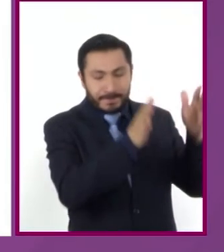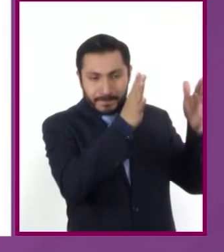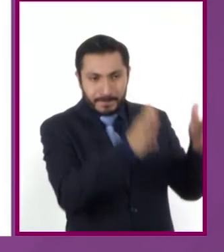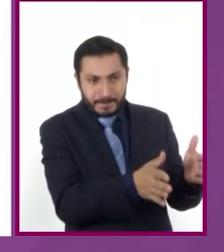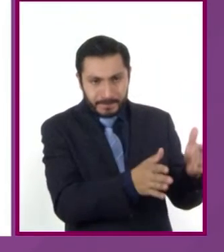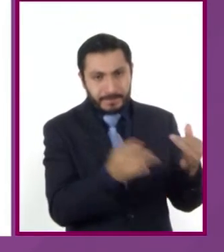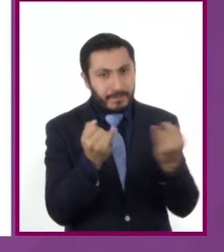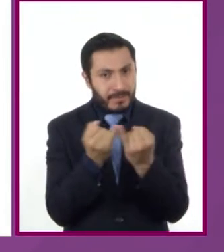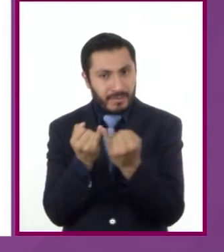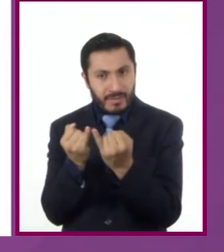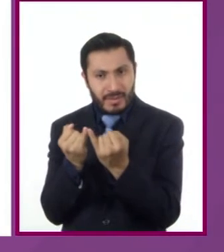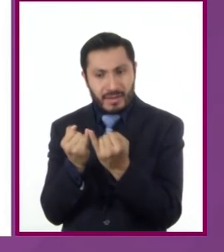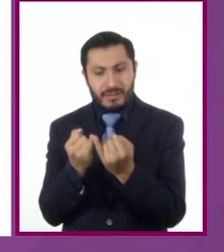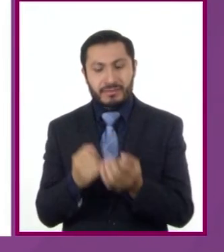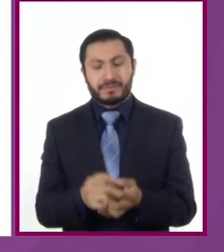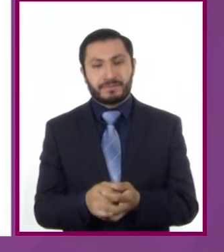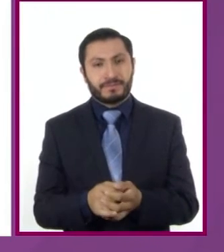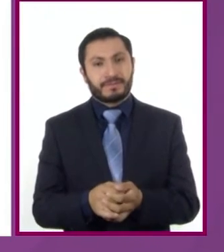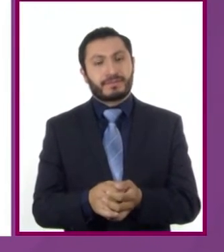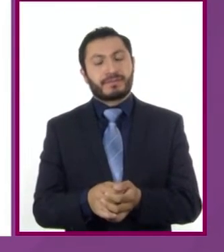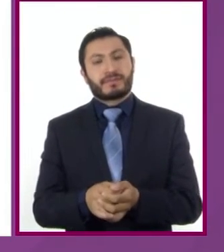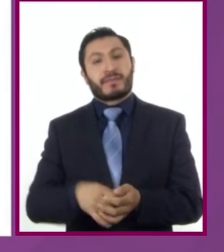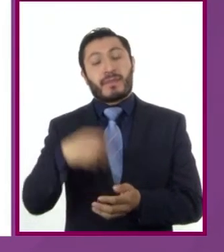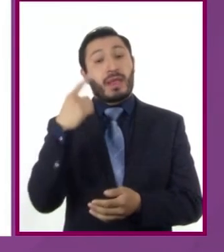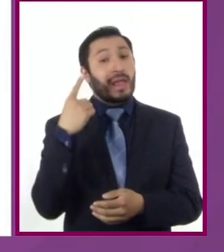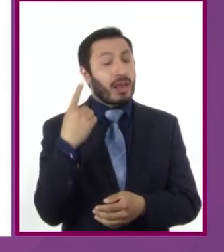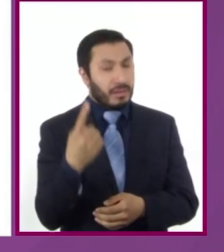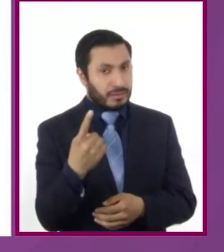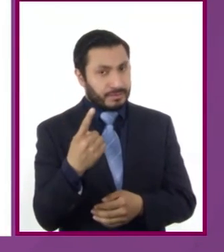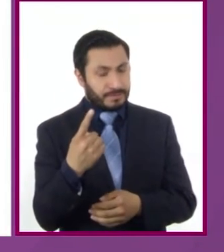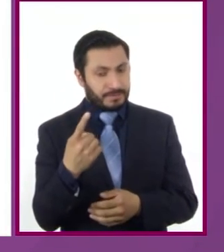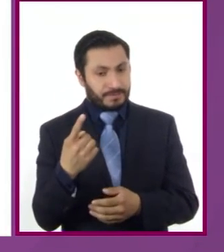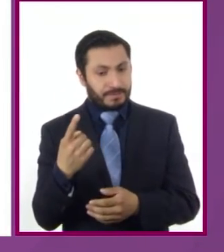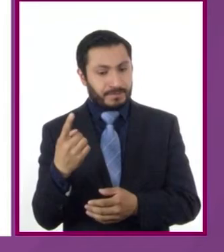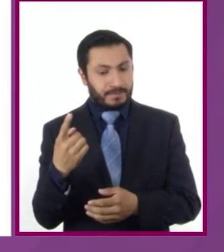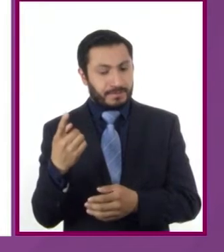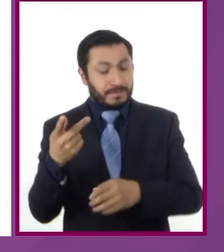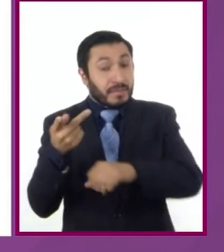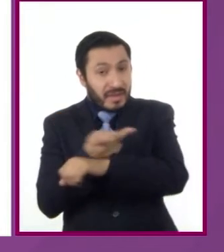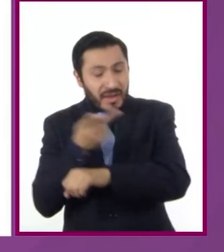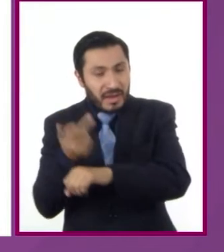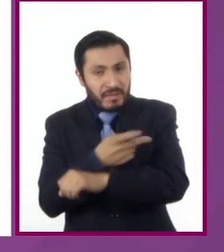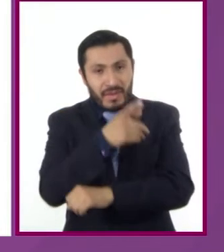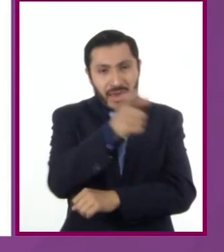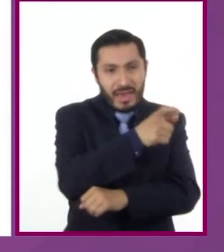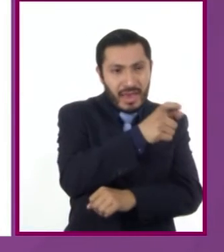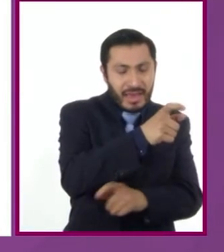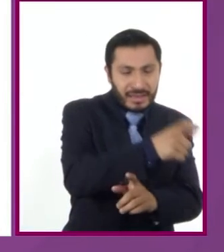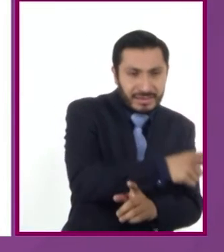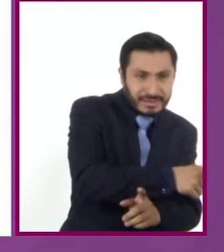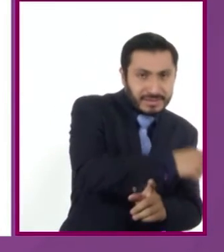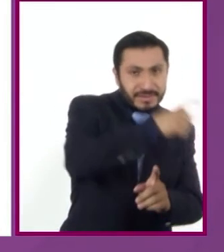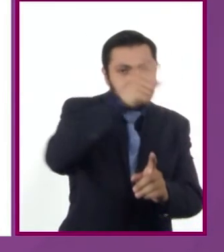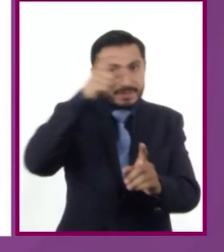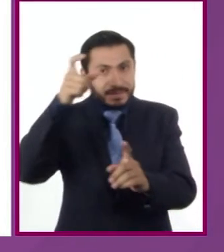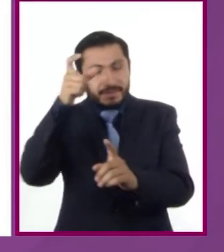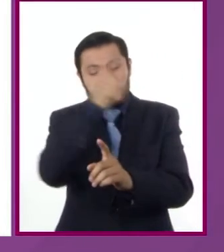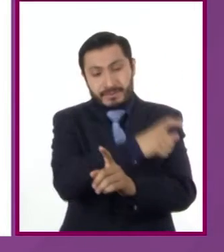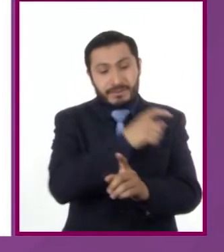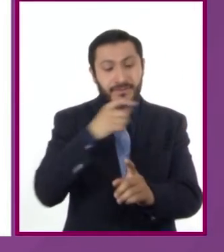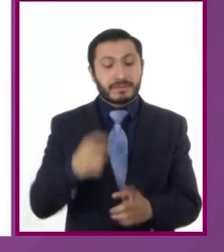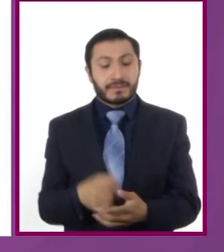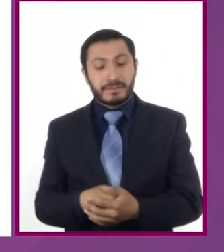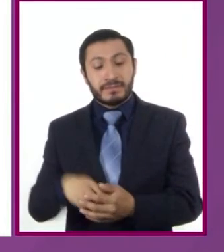respecto al signo igual. Paso 1. Pasaremos la x al lado izquierdo del signo igual. Como